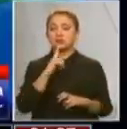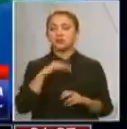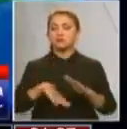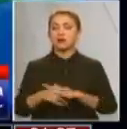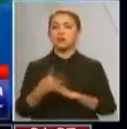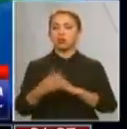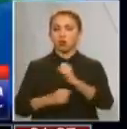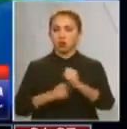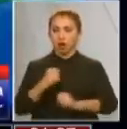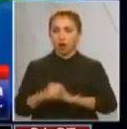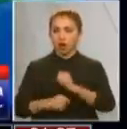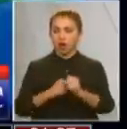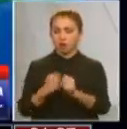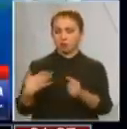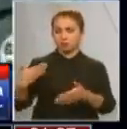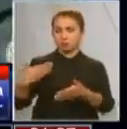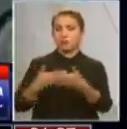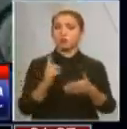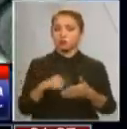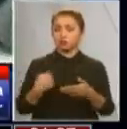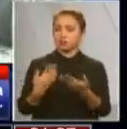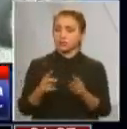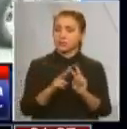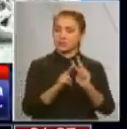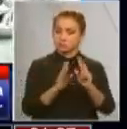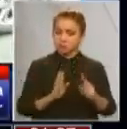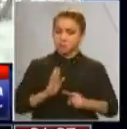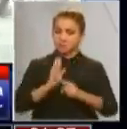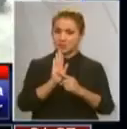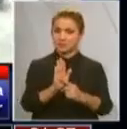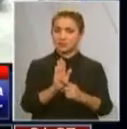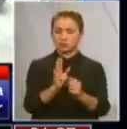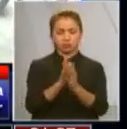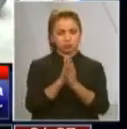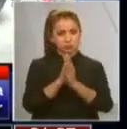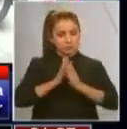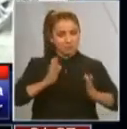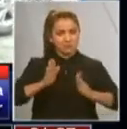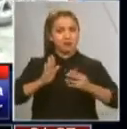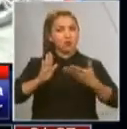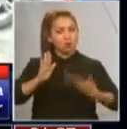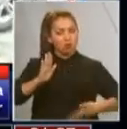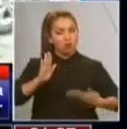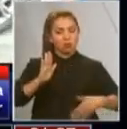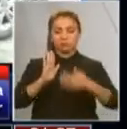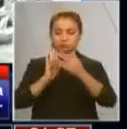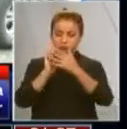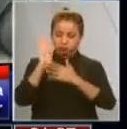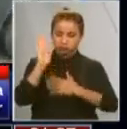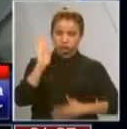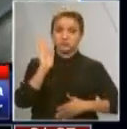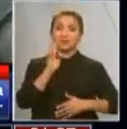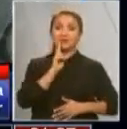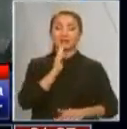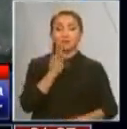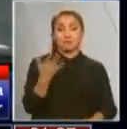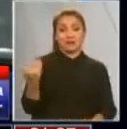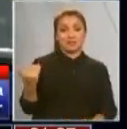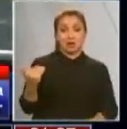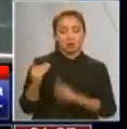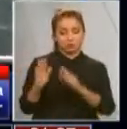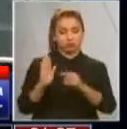de 2 años. Nosotros hicimos una presentación tremendamente contundente el viernes recién